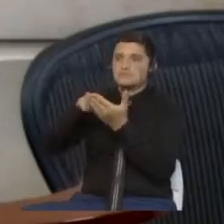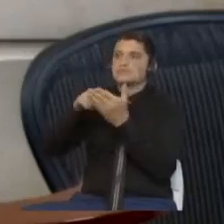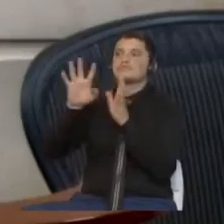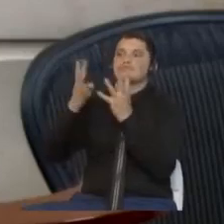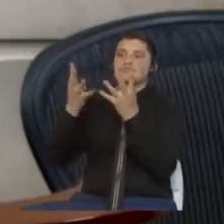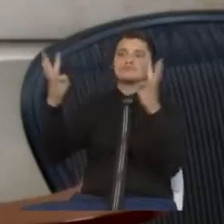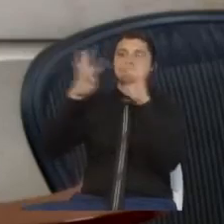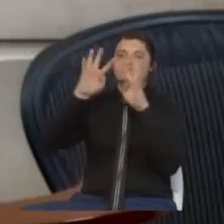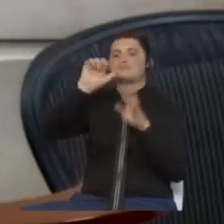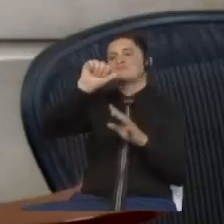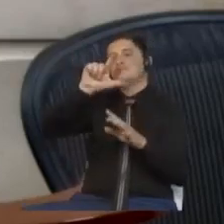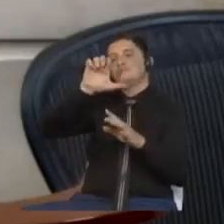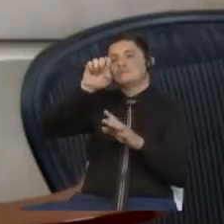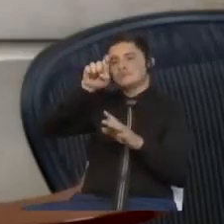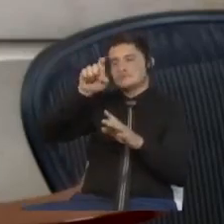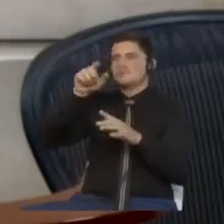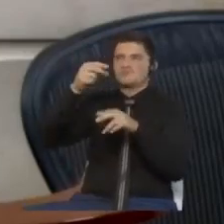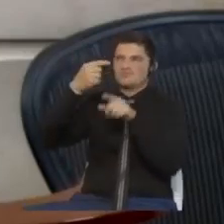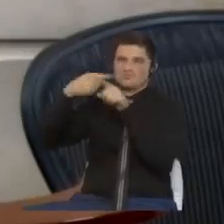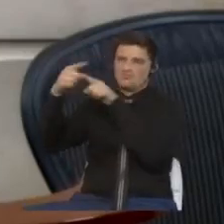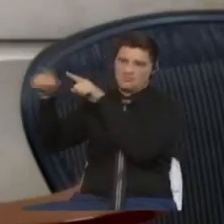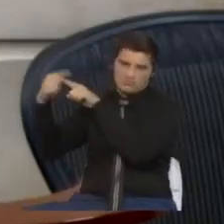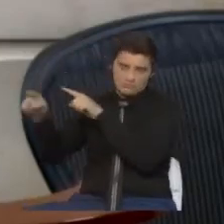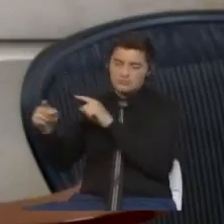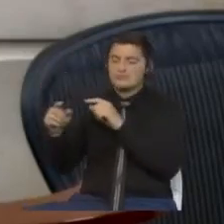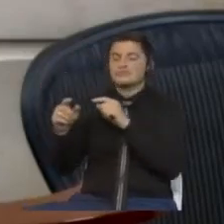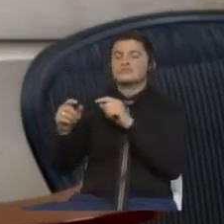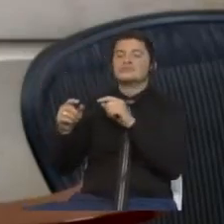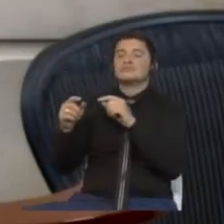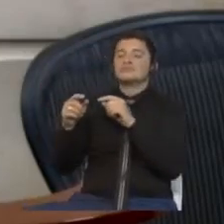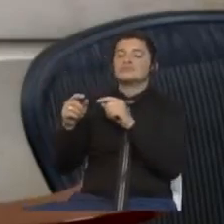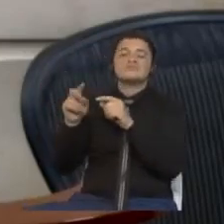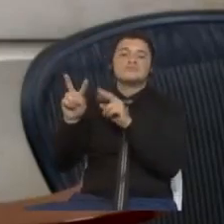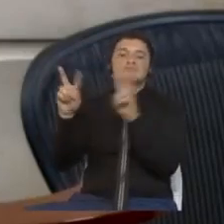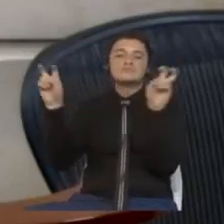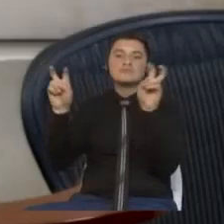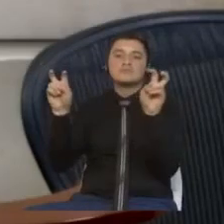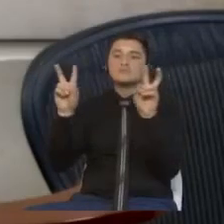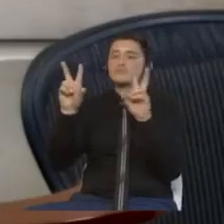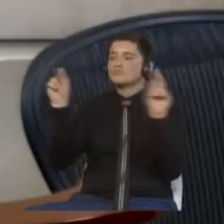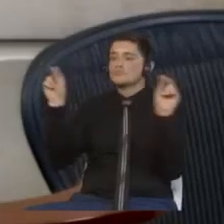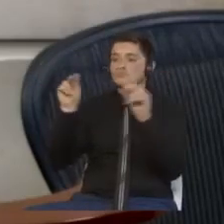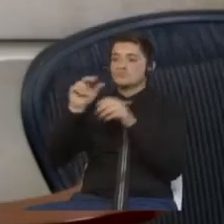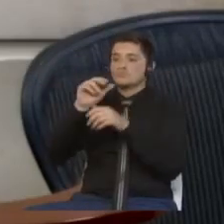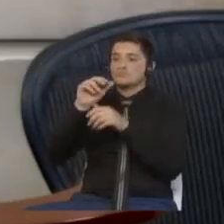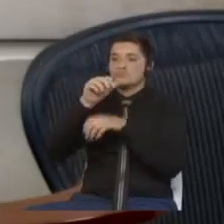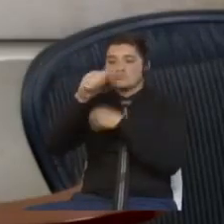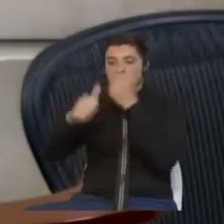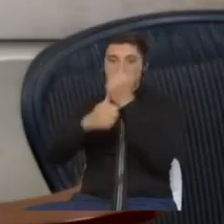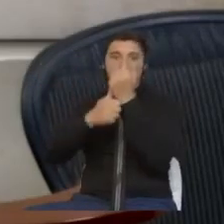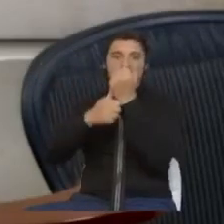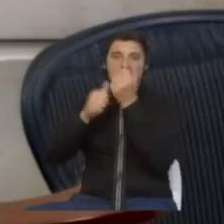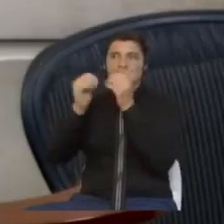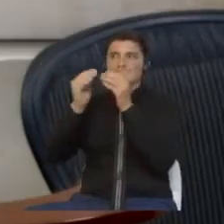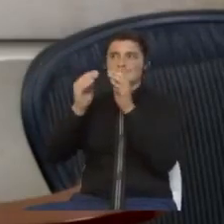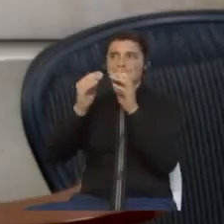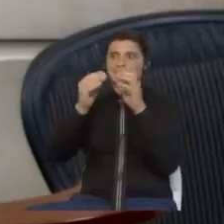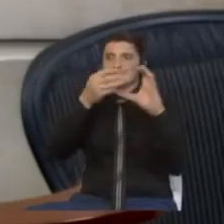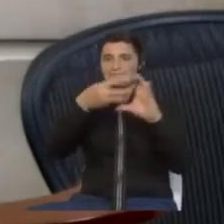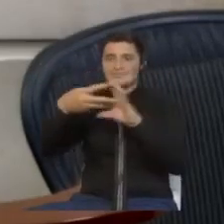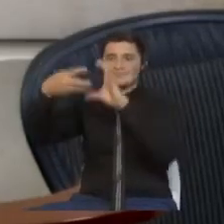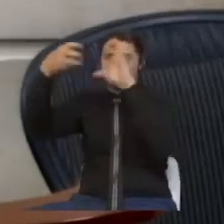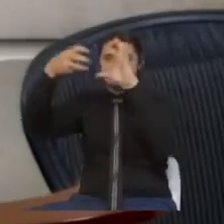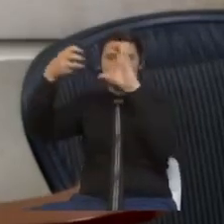senadores alexander lópez y otros a propósito de la no dice el magistrado comunicación